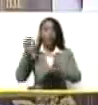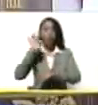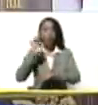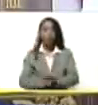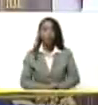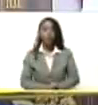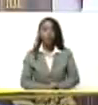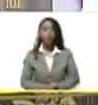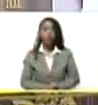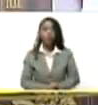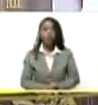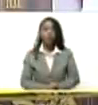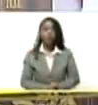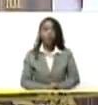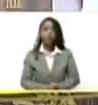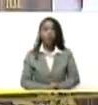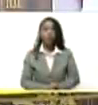en grupo